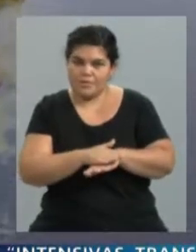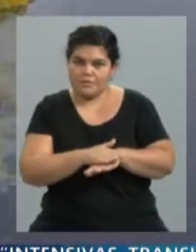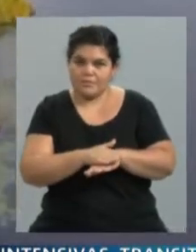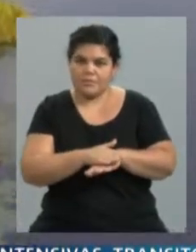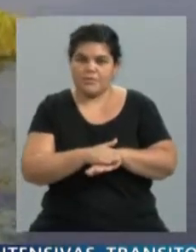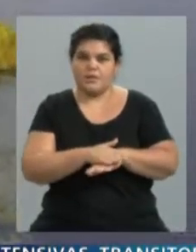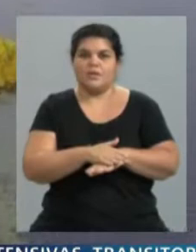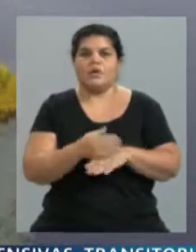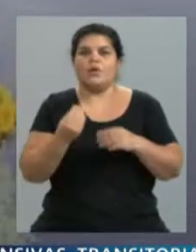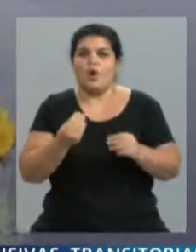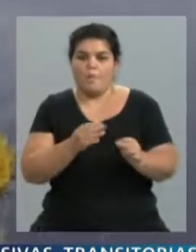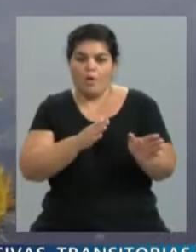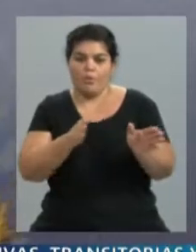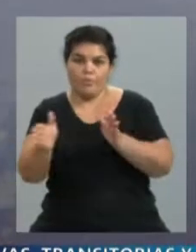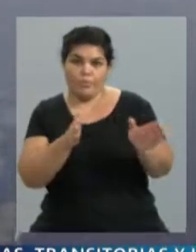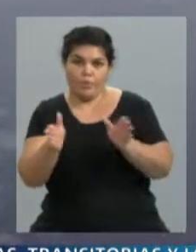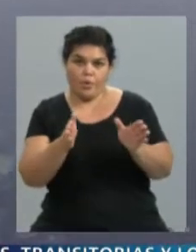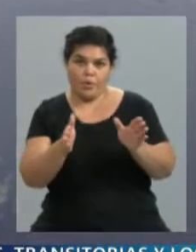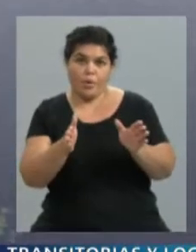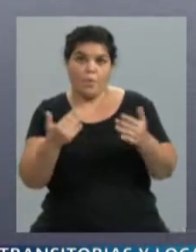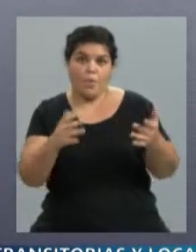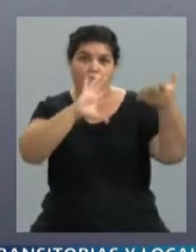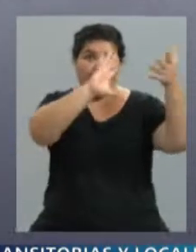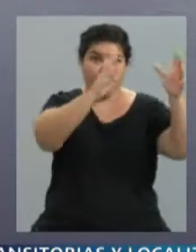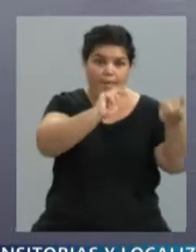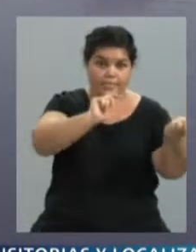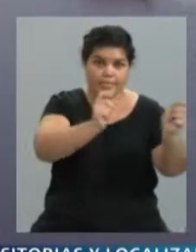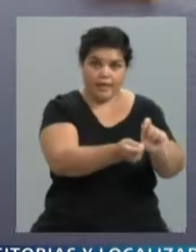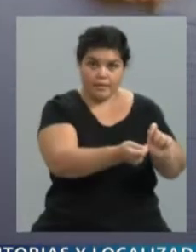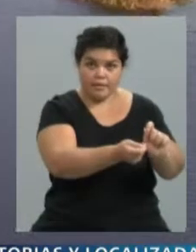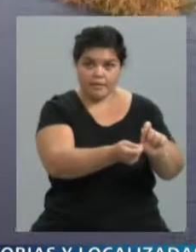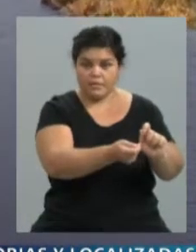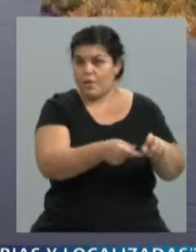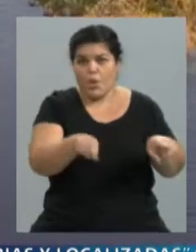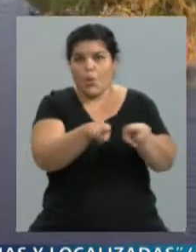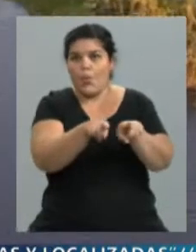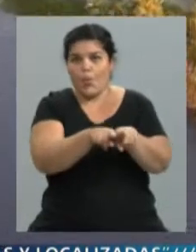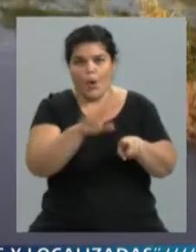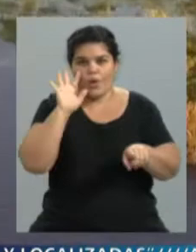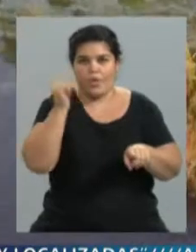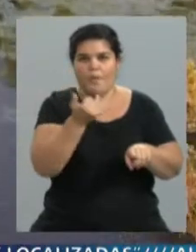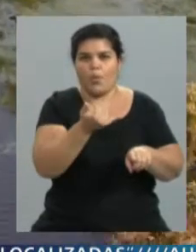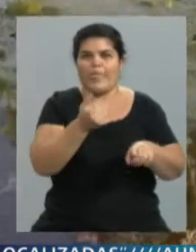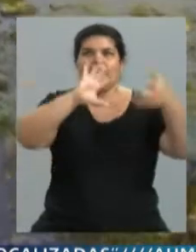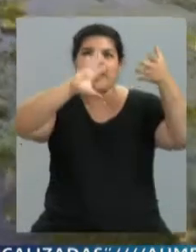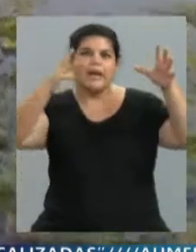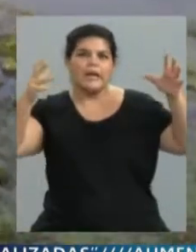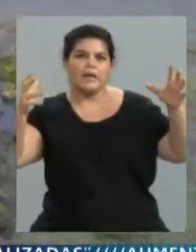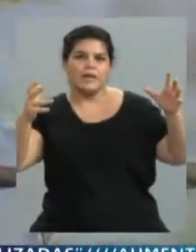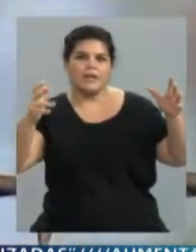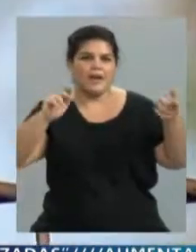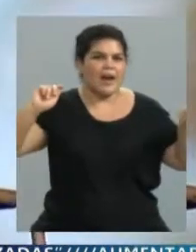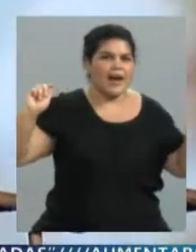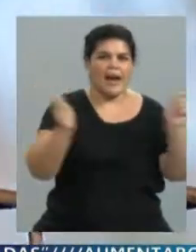responsables de la modificación de las condiciones ambientales. Bien lo hemos visto en el cambio climático, ¿sí? Que es el cambio ambiental